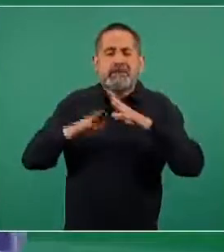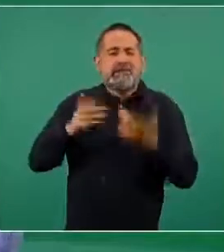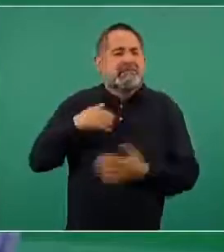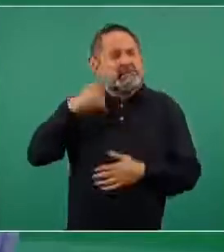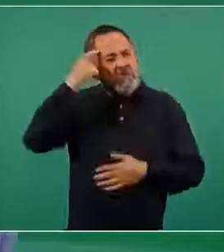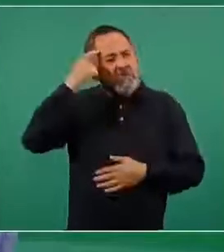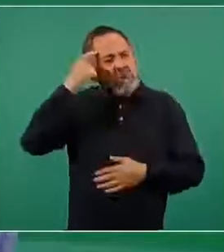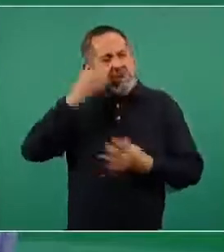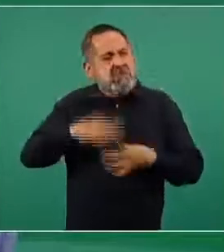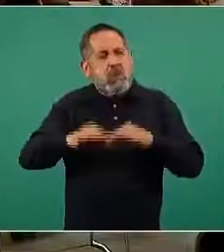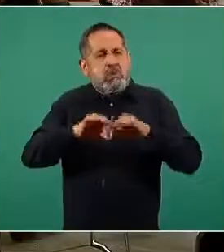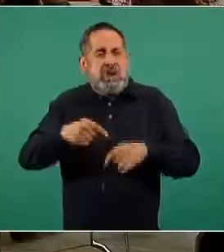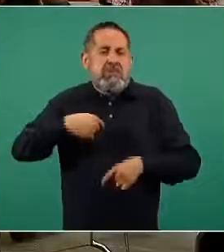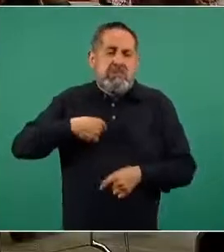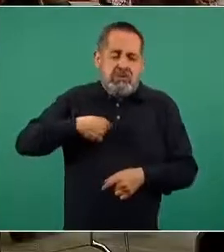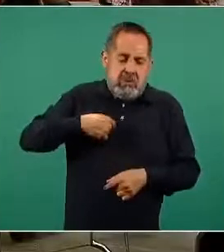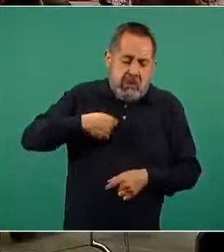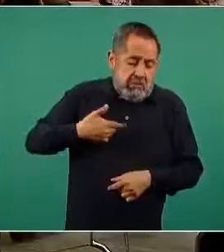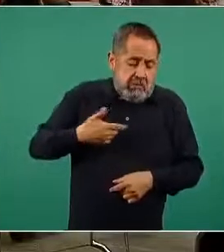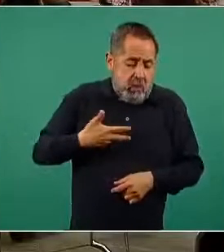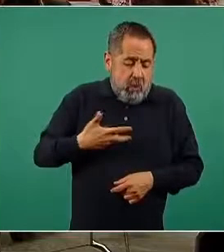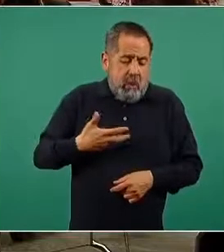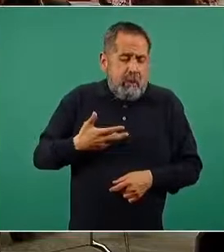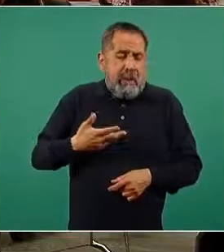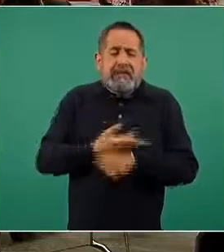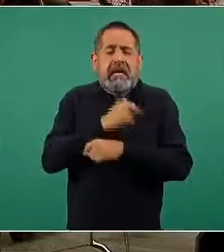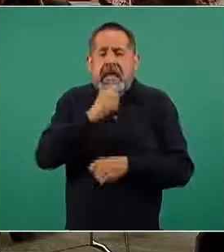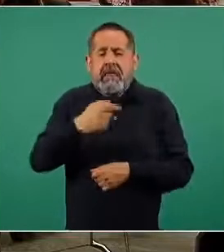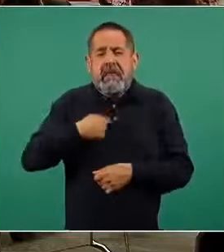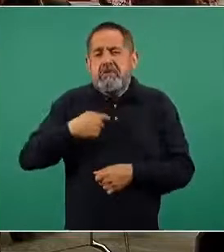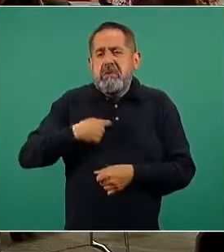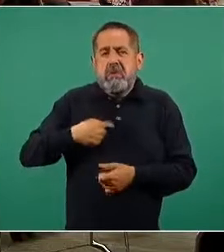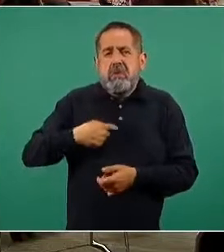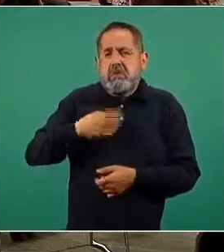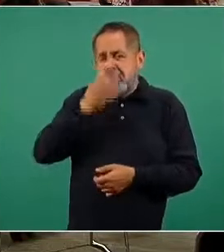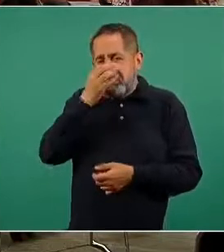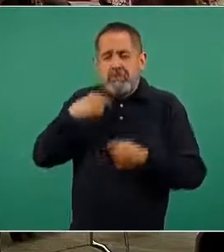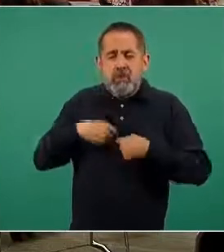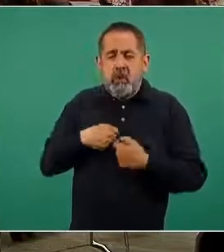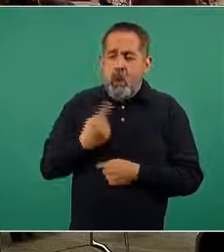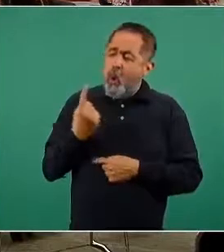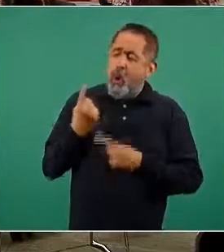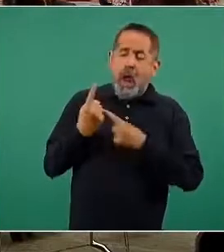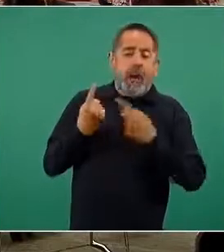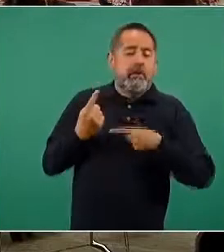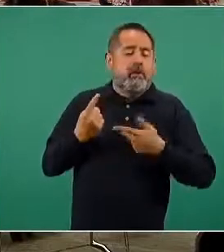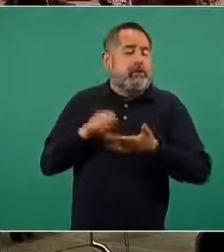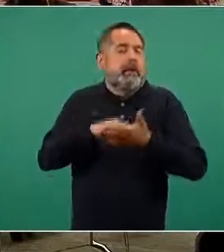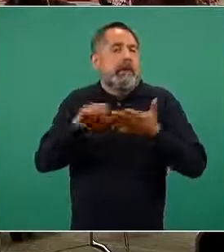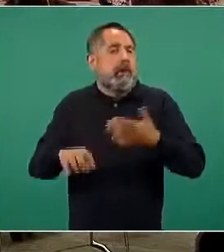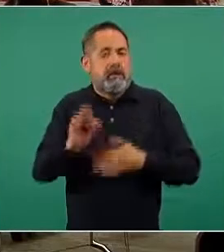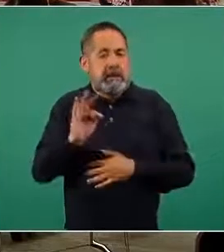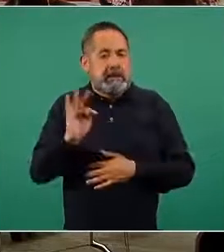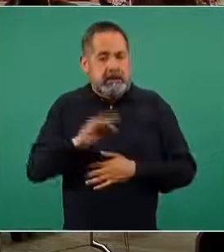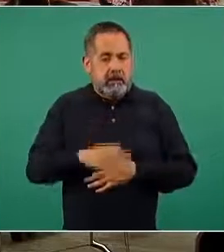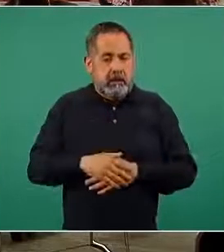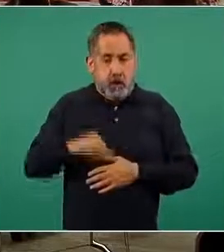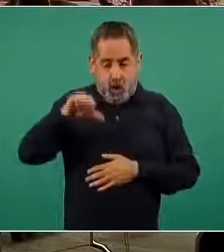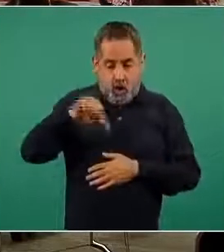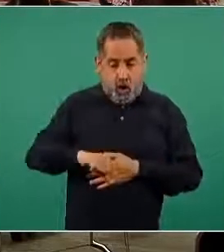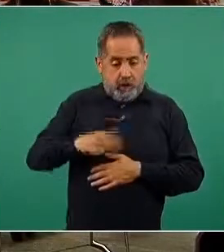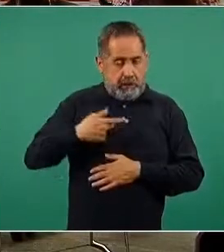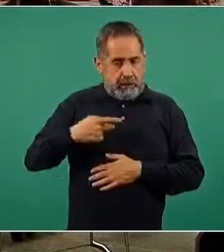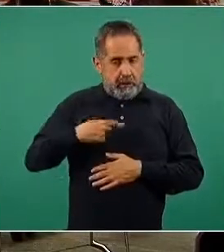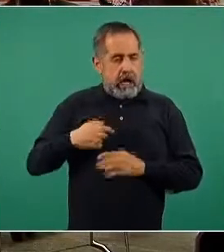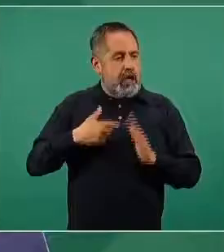en la conciencia de las personas que esa contribución es valiosísima, porque una persona que hoy siga las